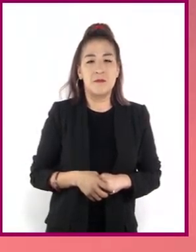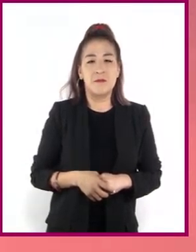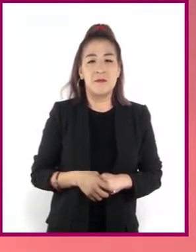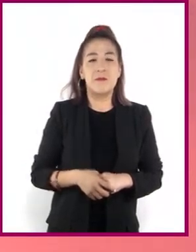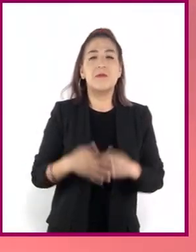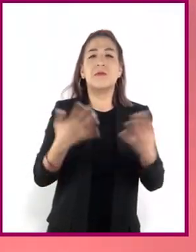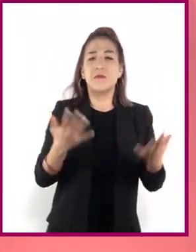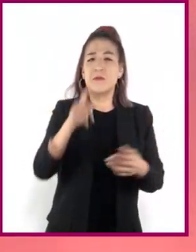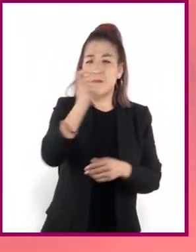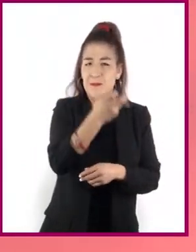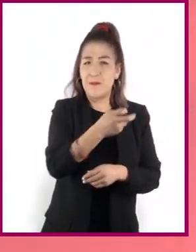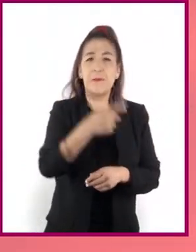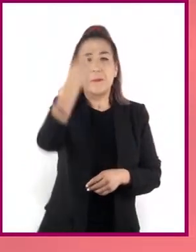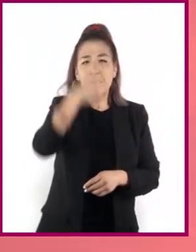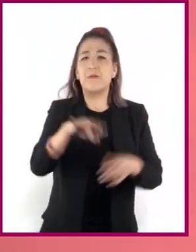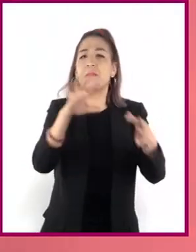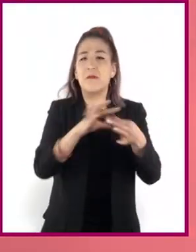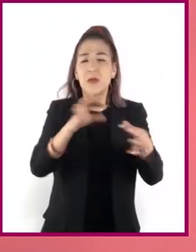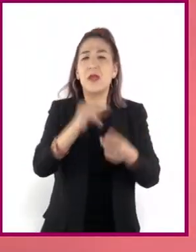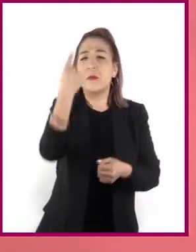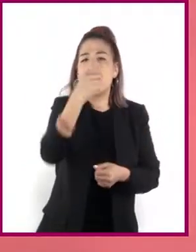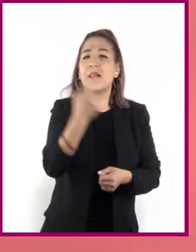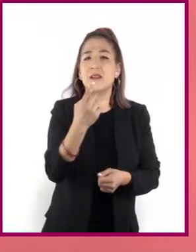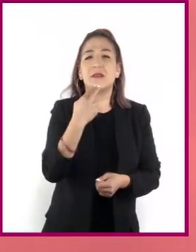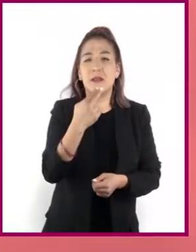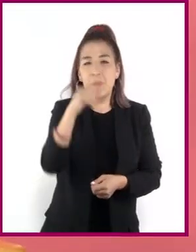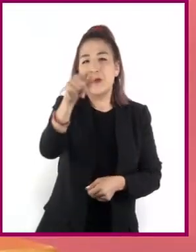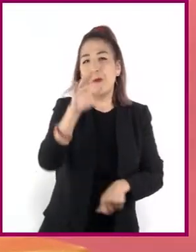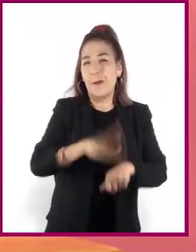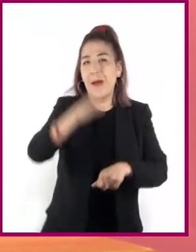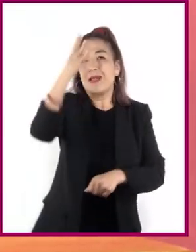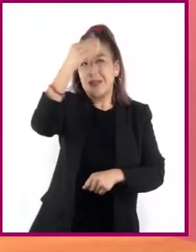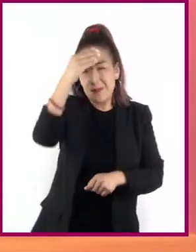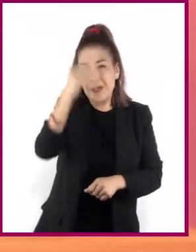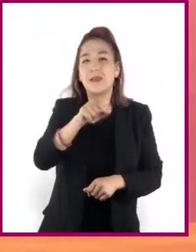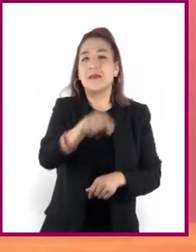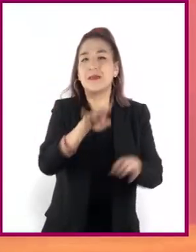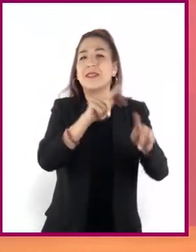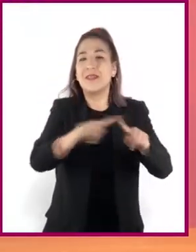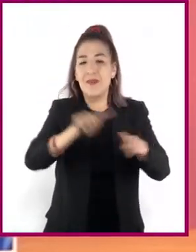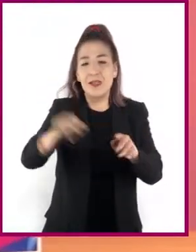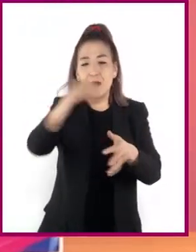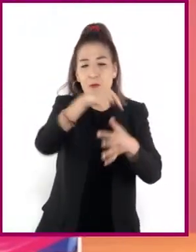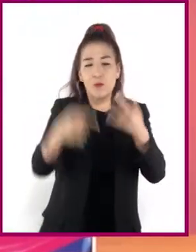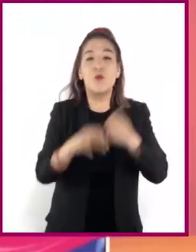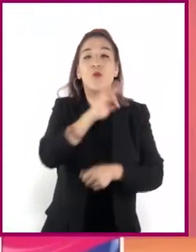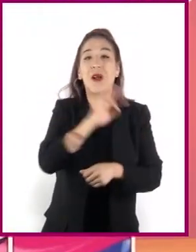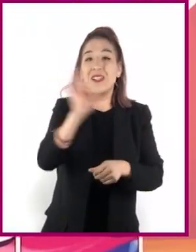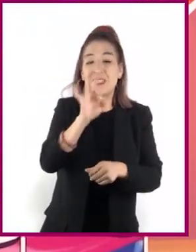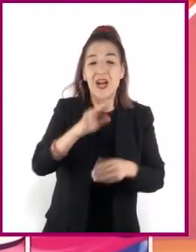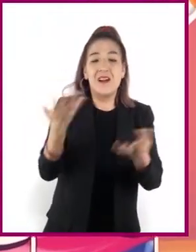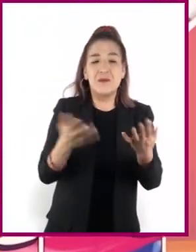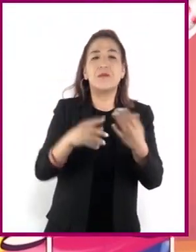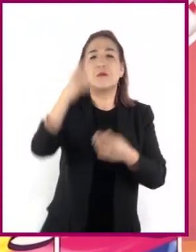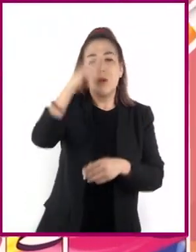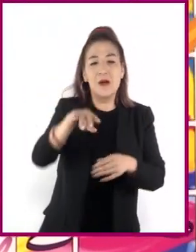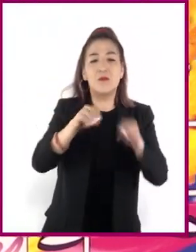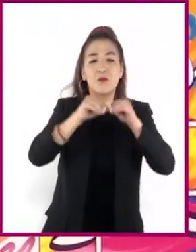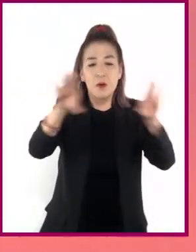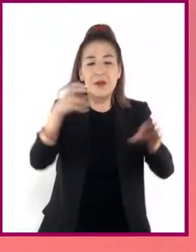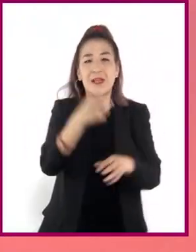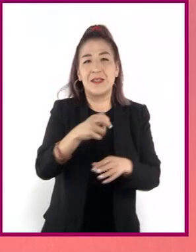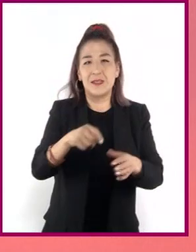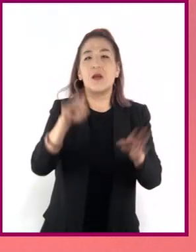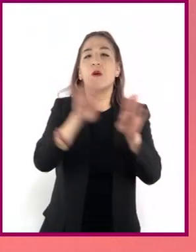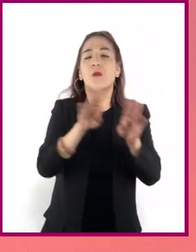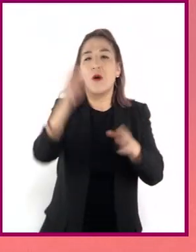lo anterior para que cuenten con más elementos y podamos editar y publicar artículos